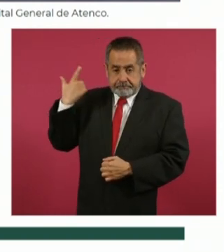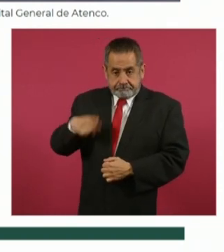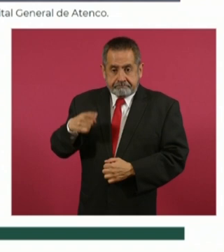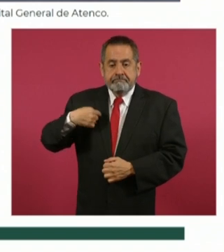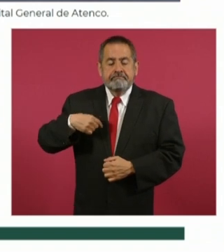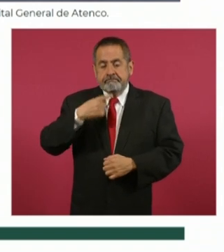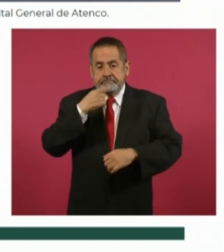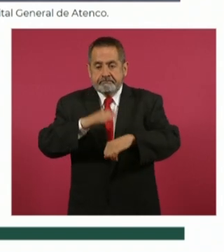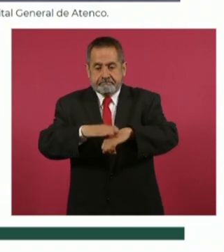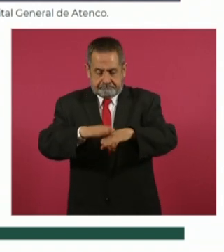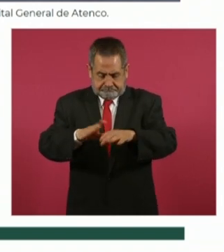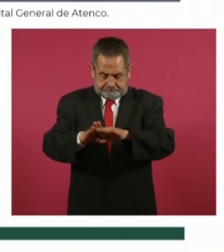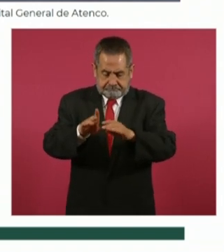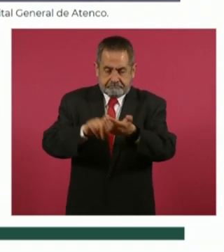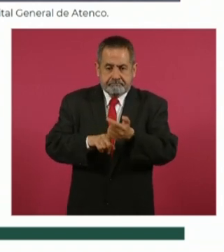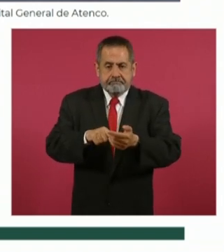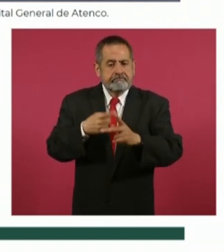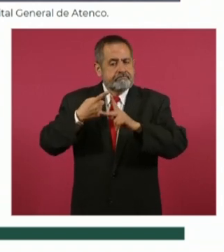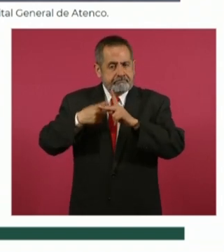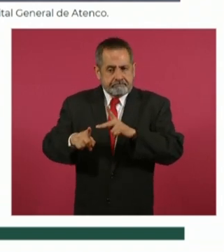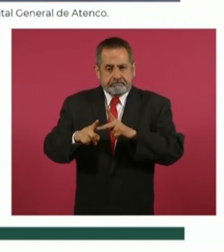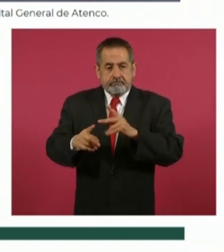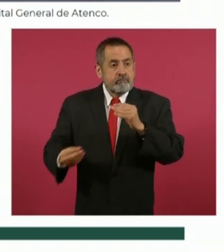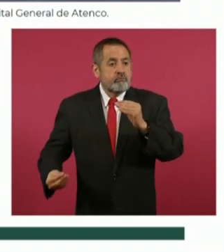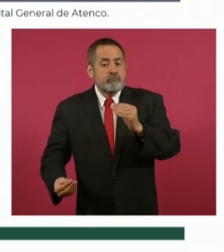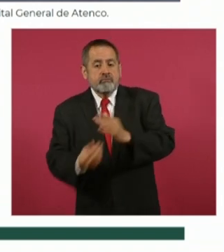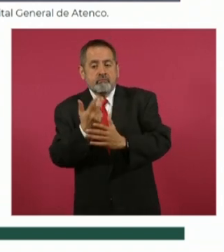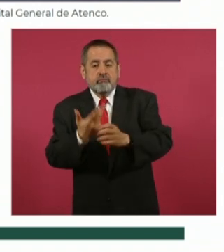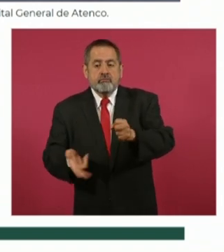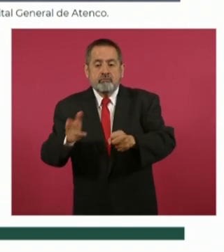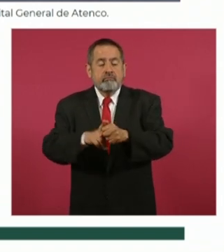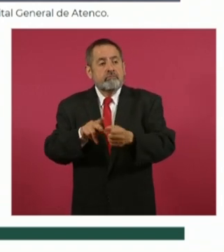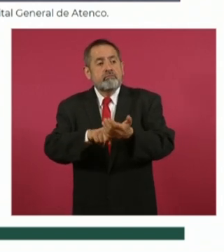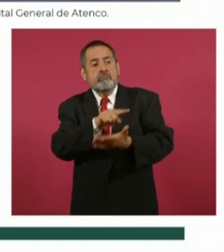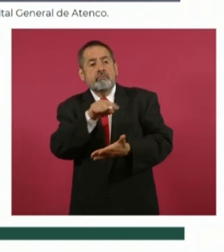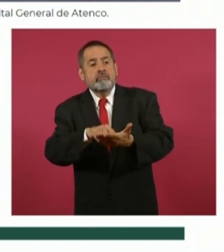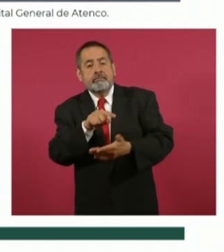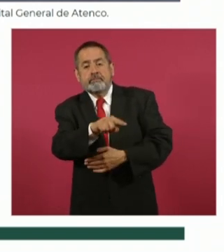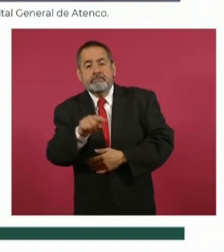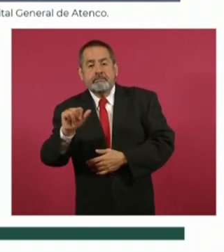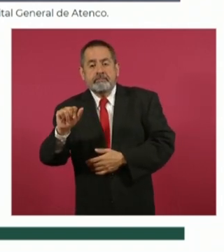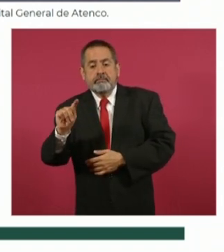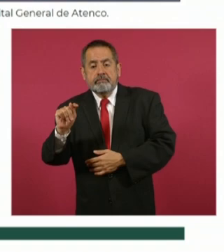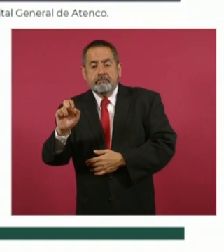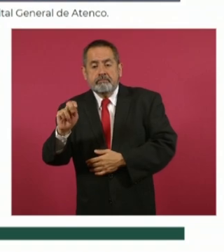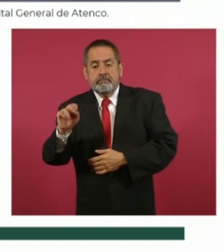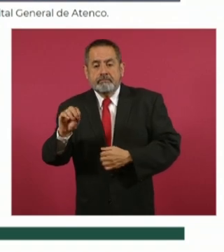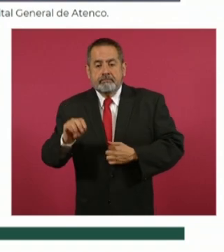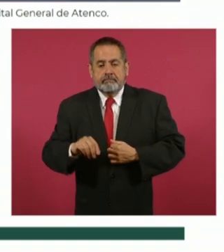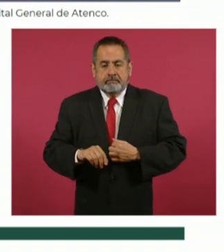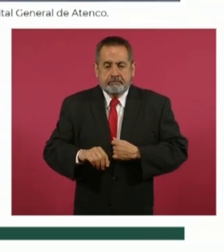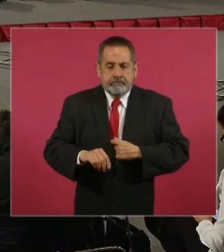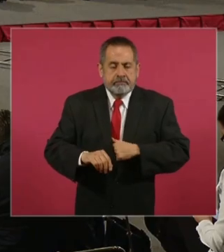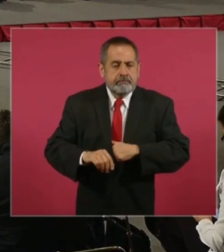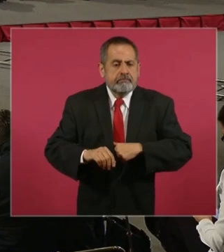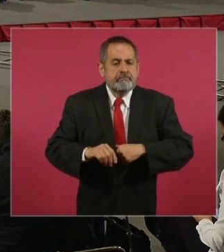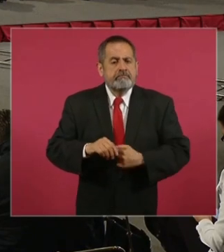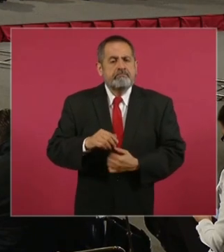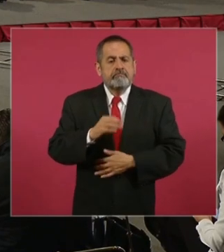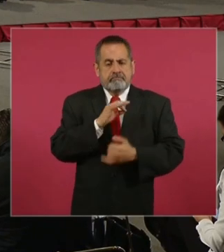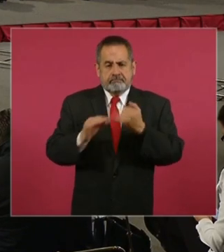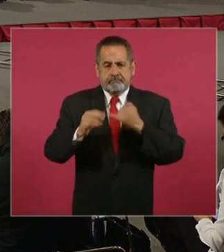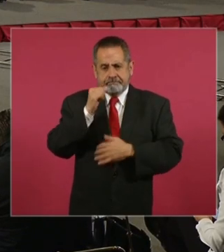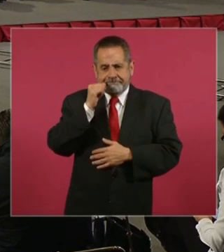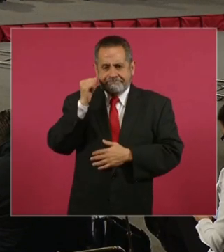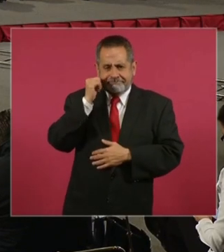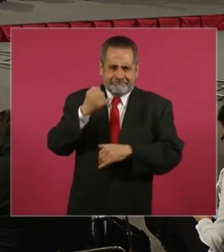estamos iniciando la obra del nuevo hospital de Atenco. Y finalmente, el día de ayer,